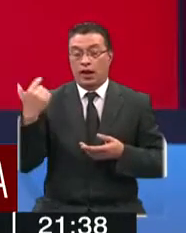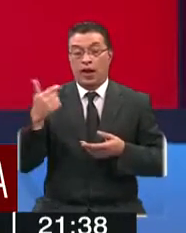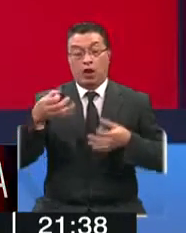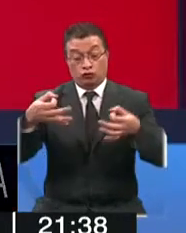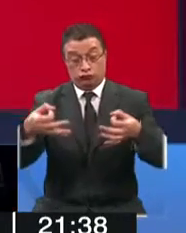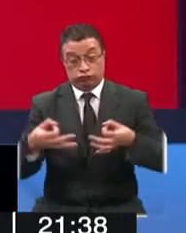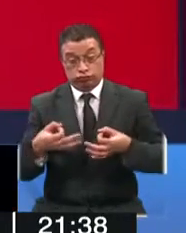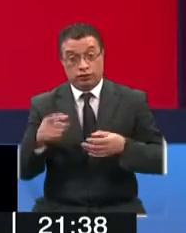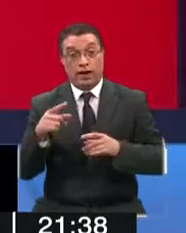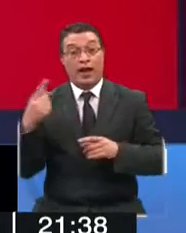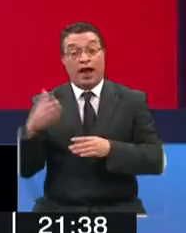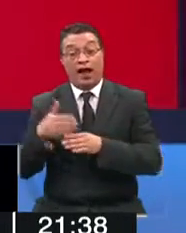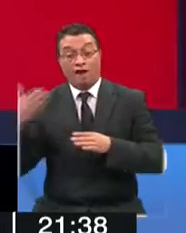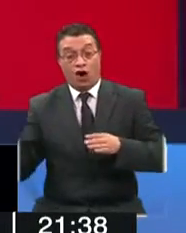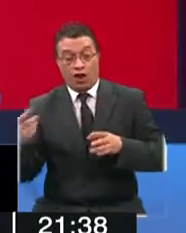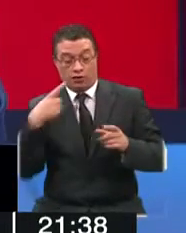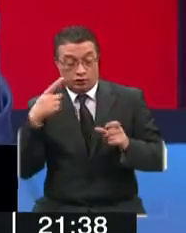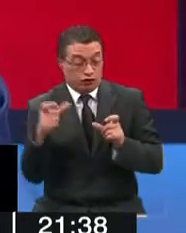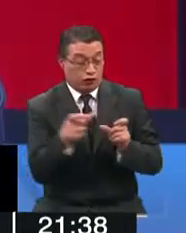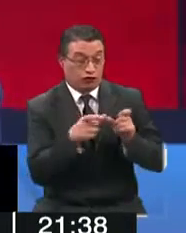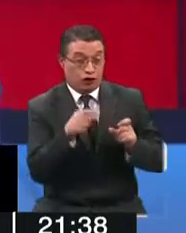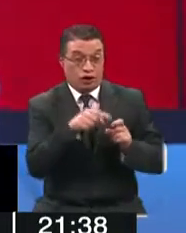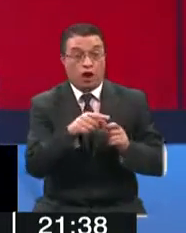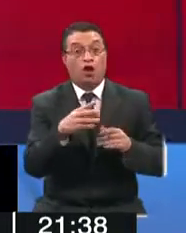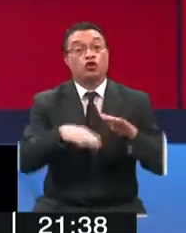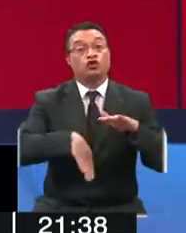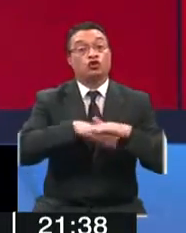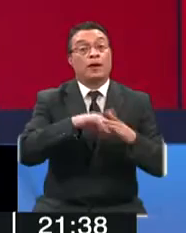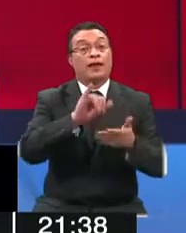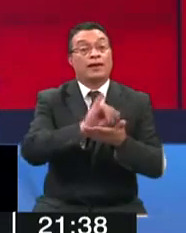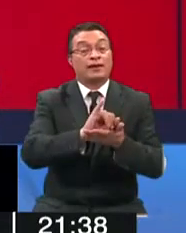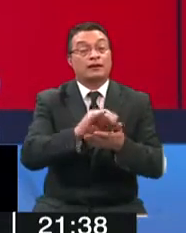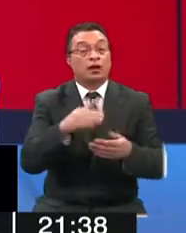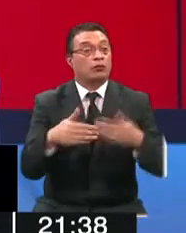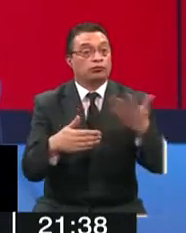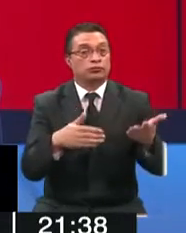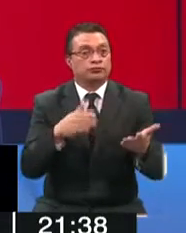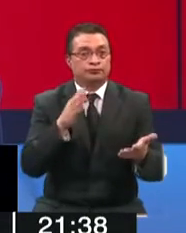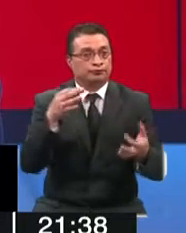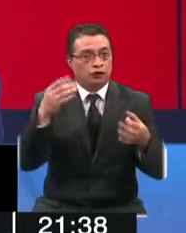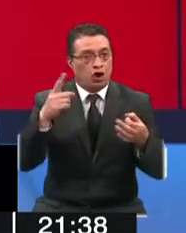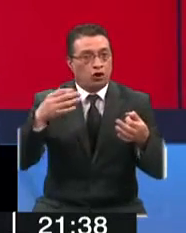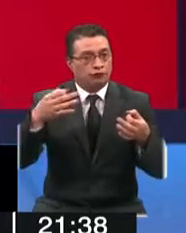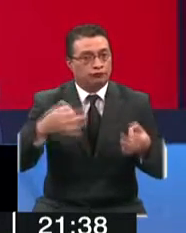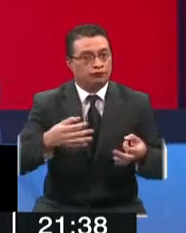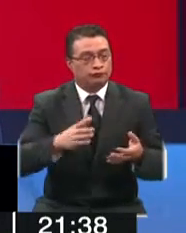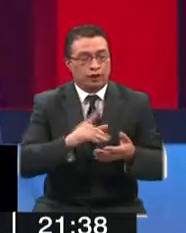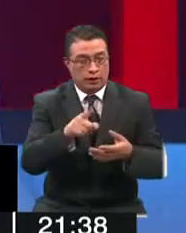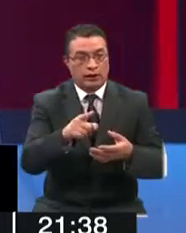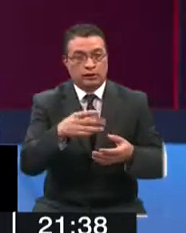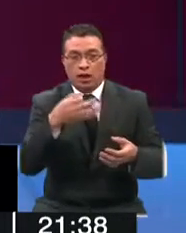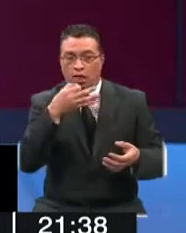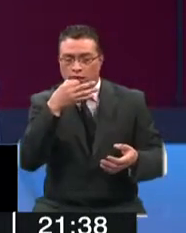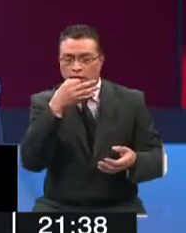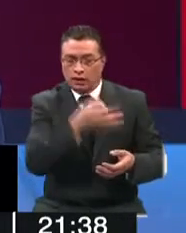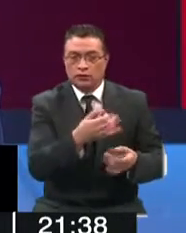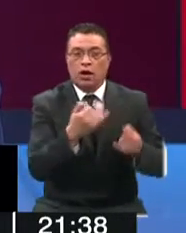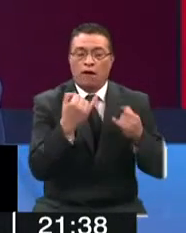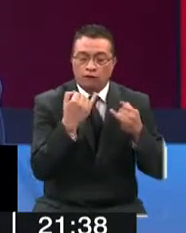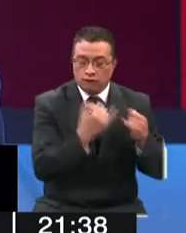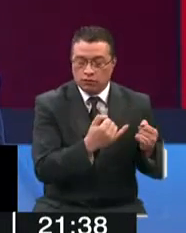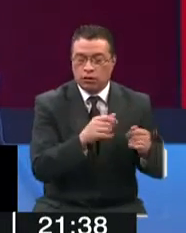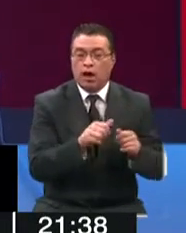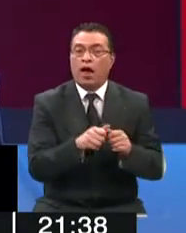de septiembre del año pasado, que no había sido enviada a la superintendencia como corresponde, que en la cual ese auditor externo les informaba que